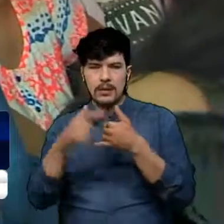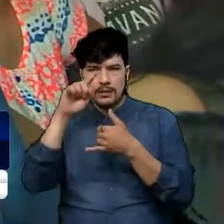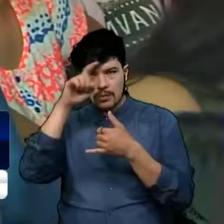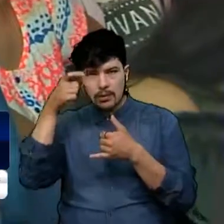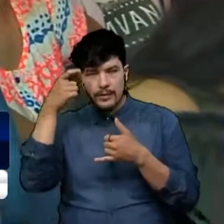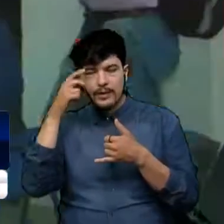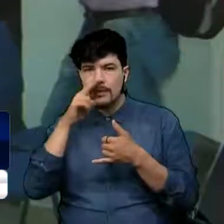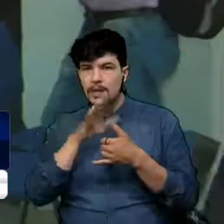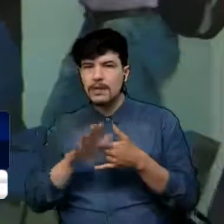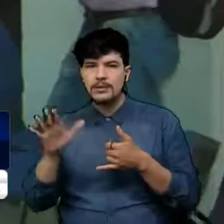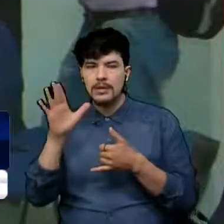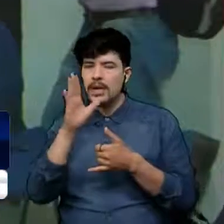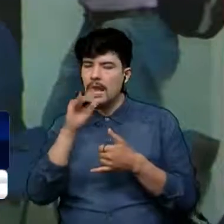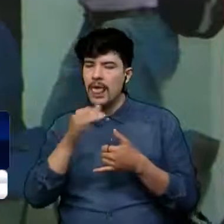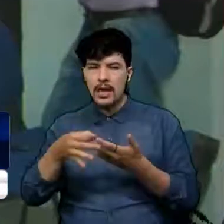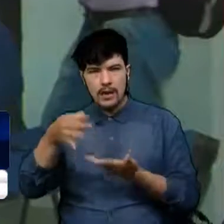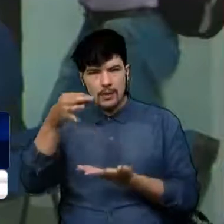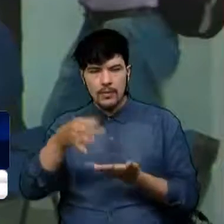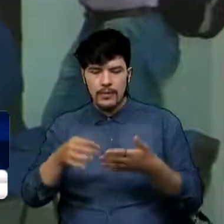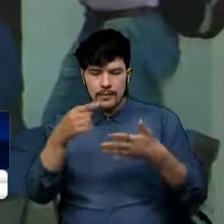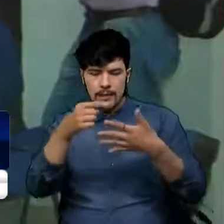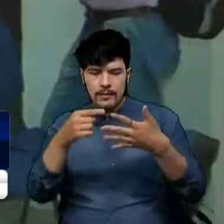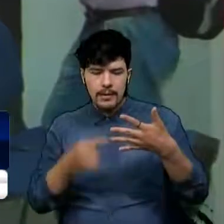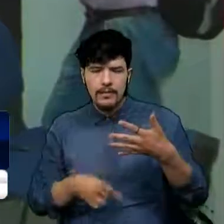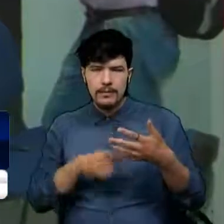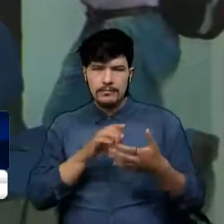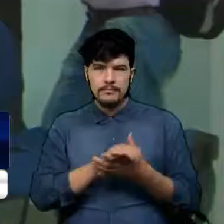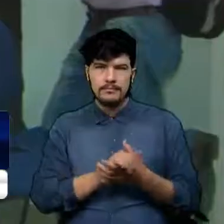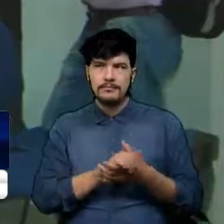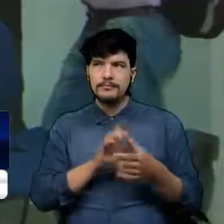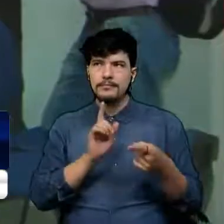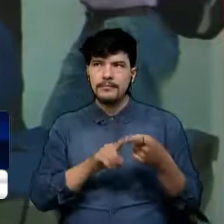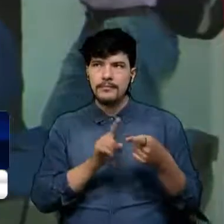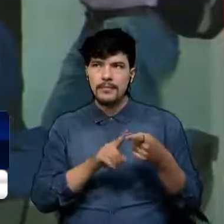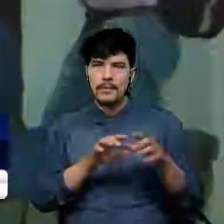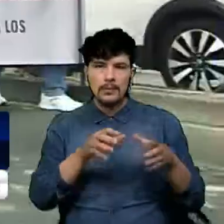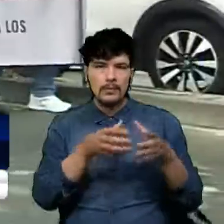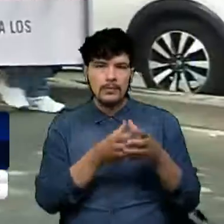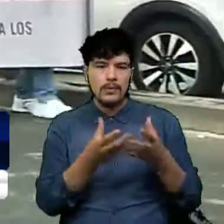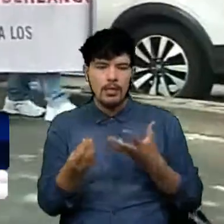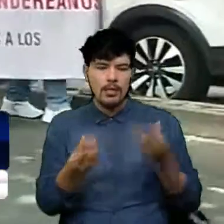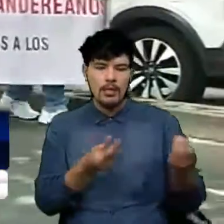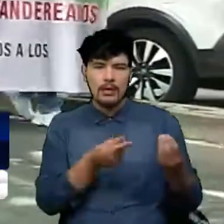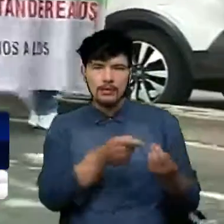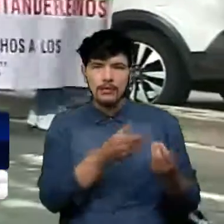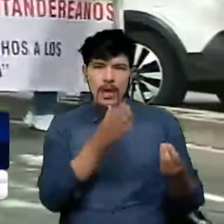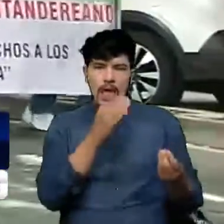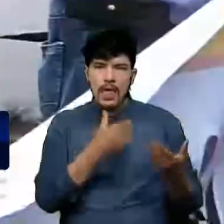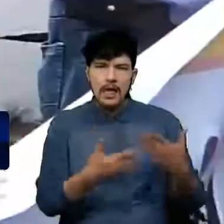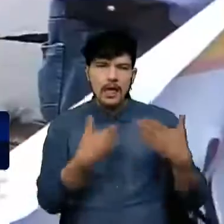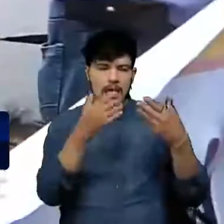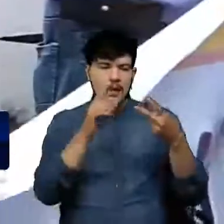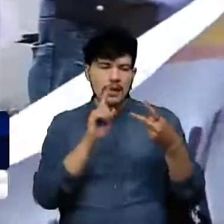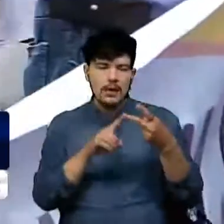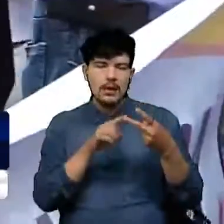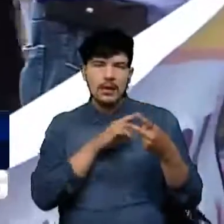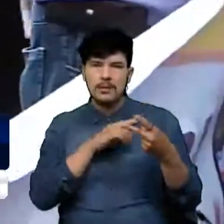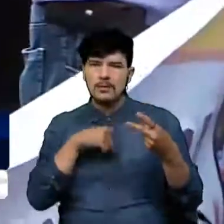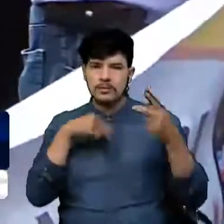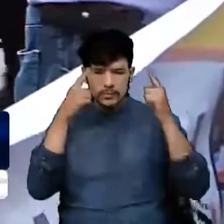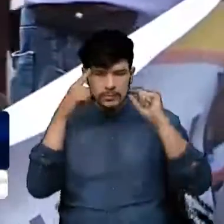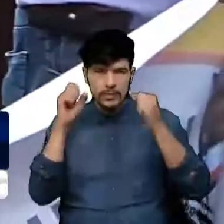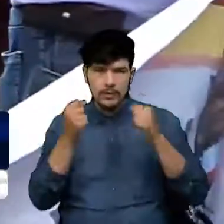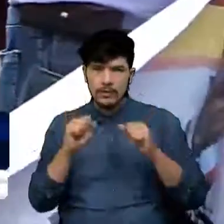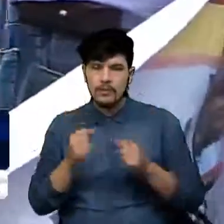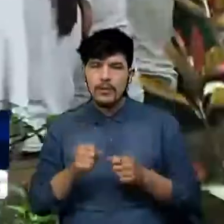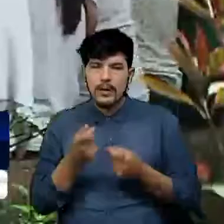cumple. Punto fundamental, unificación del estatuto único. Hay una comisión tripartita que no ha funcionado. Punto número dos, nos preocupa la